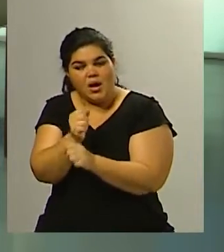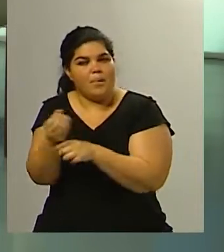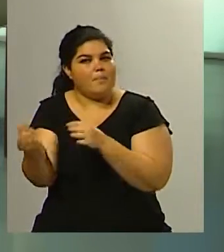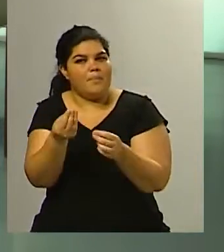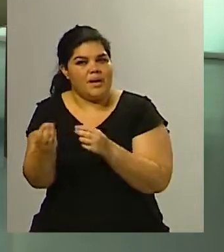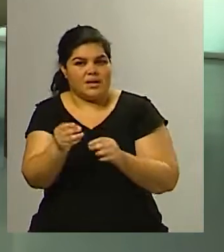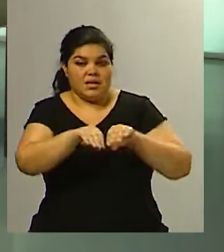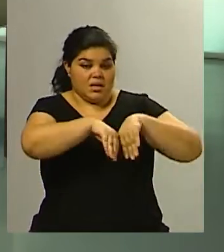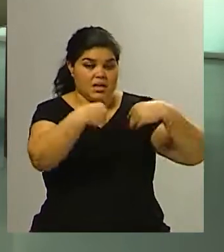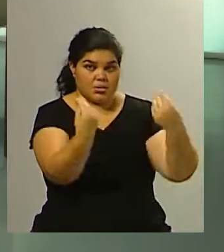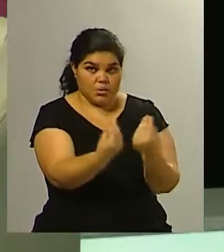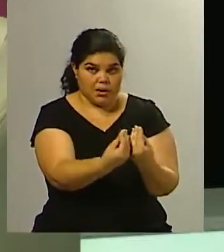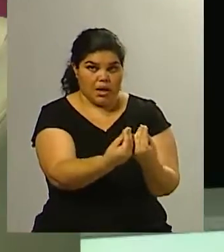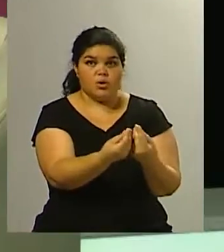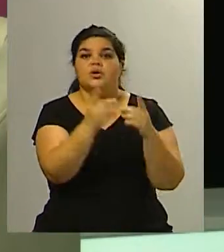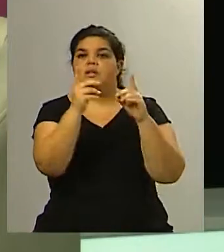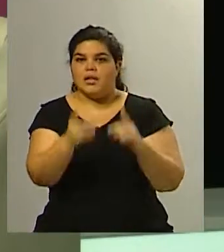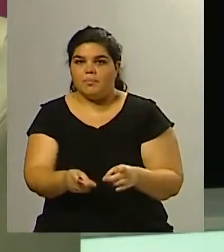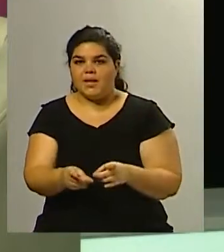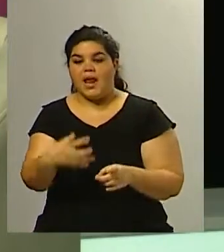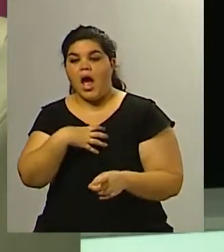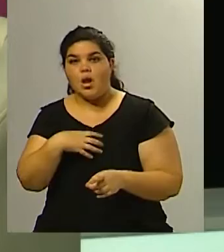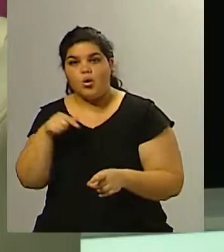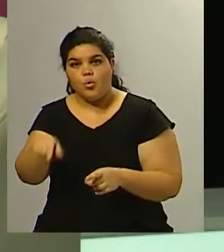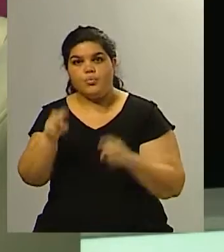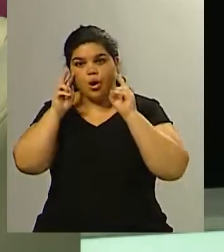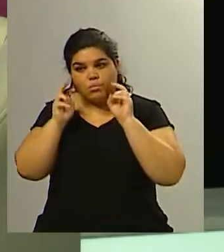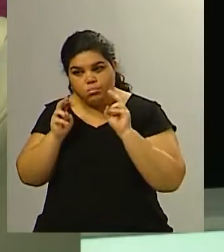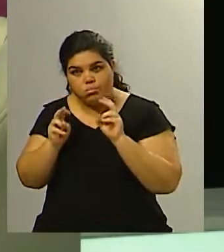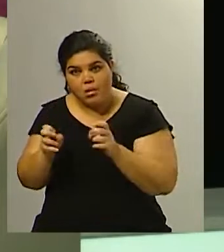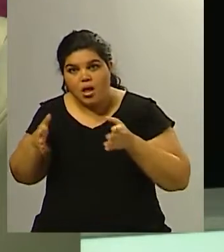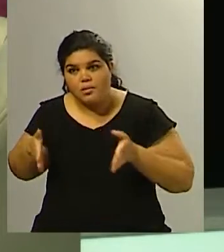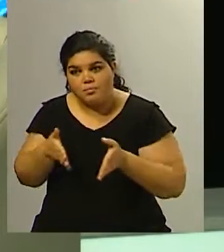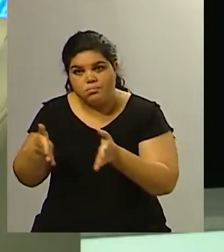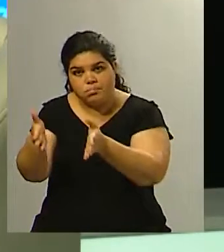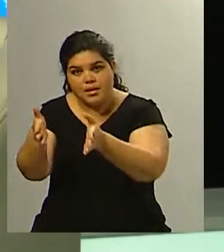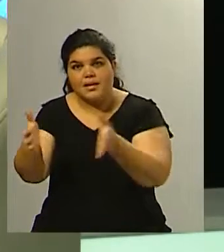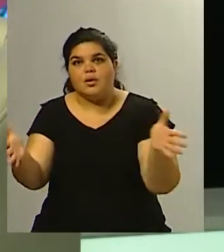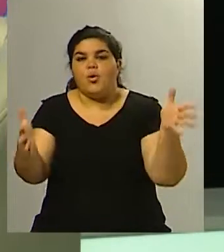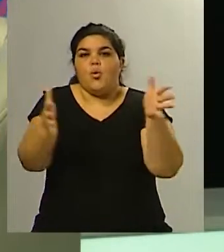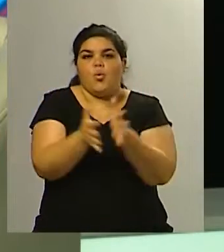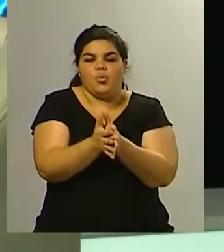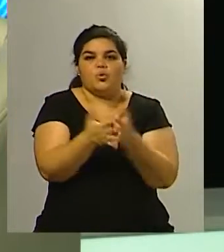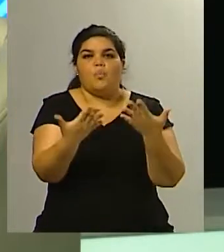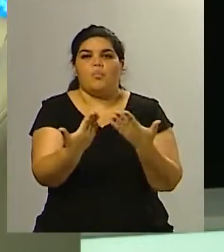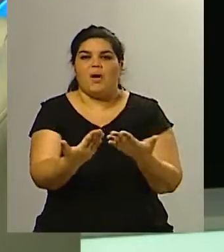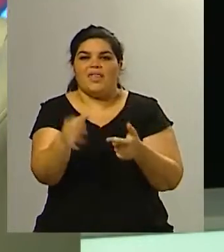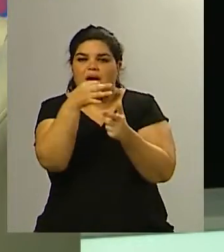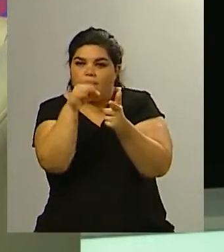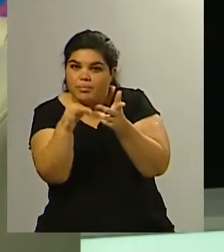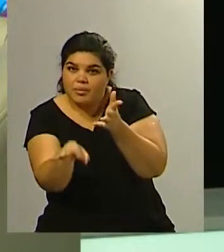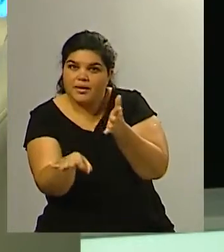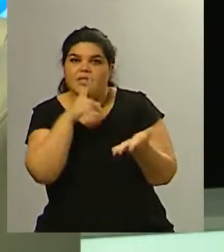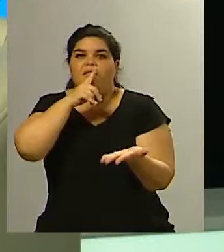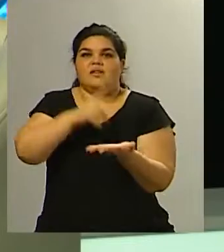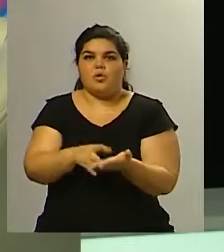la trayectoria del estudiante, es que nosotros podemos tener acciones concretas para superar dificultades. Entonces esas acciones